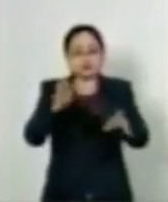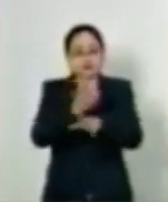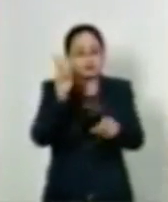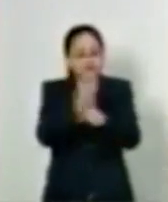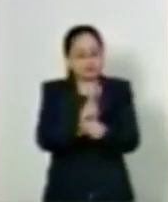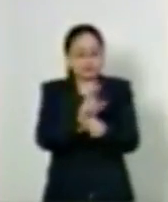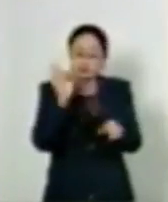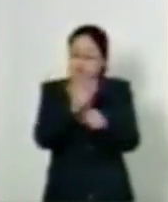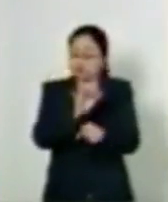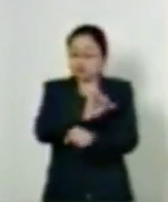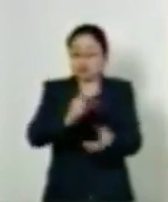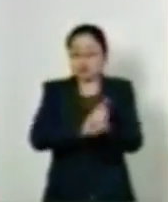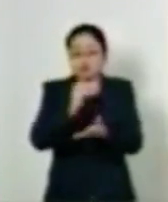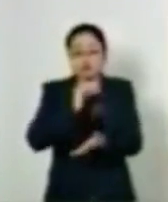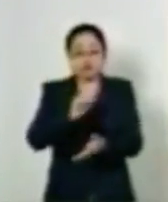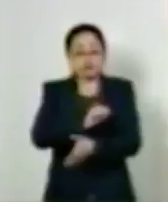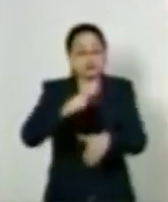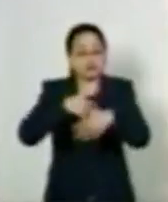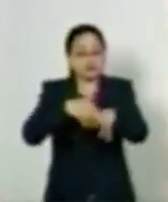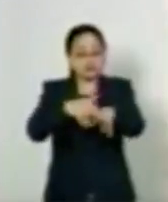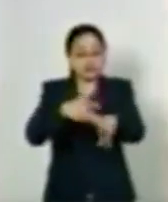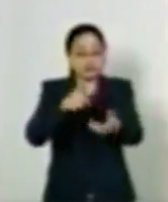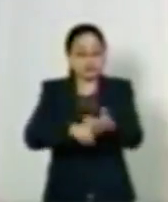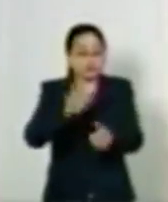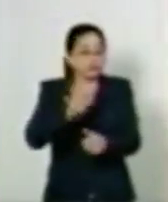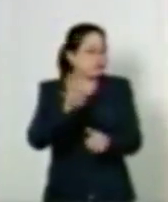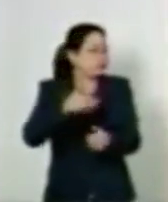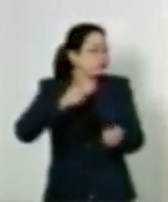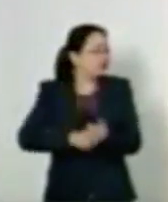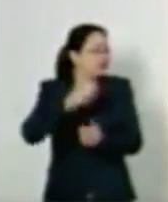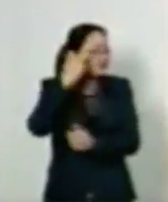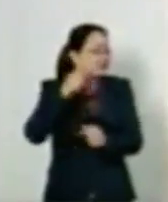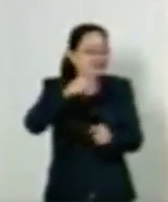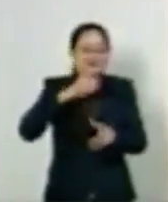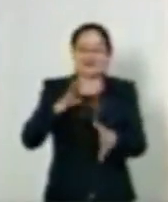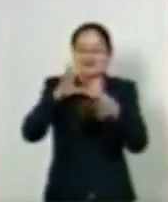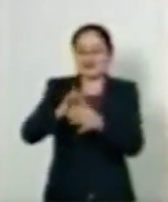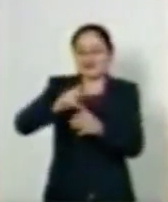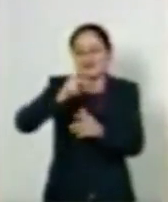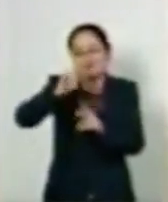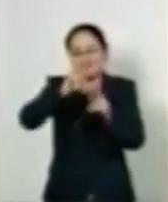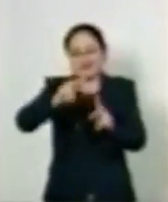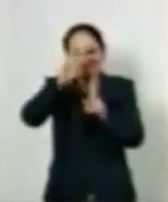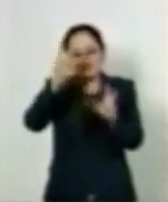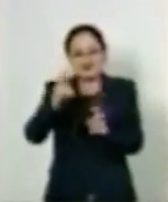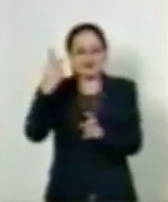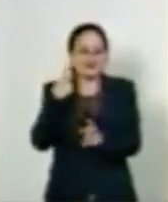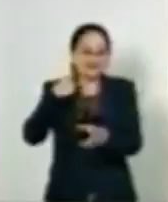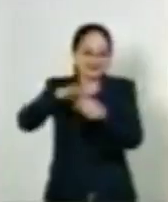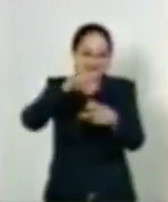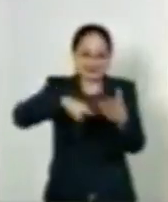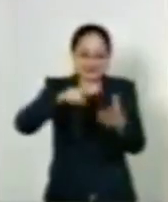el derecho a la protesta social cuando se trate de motivos político-electorales, bajo el